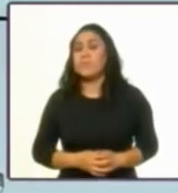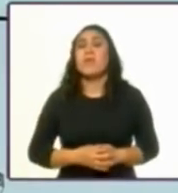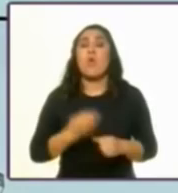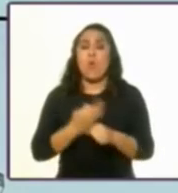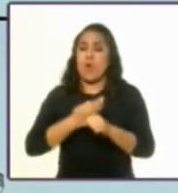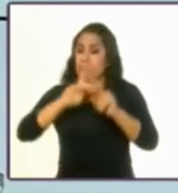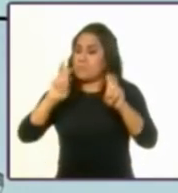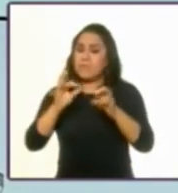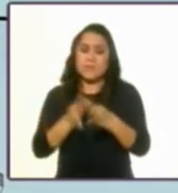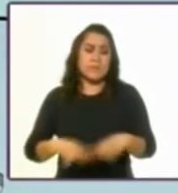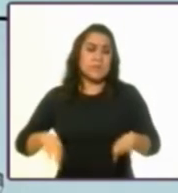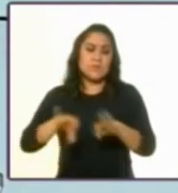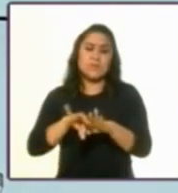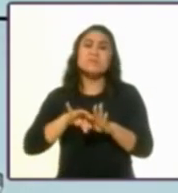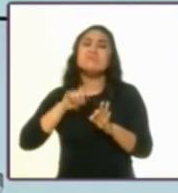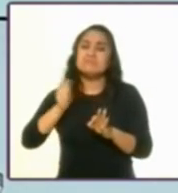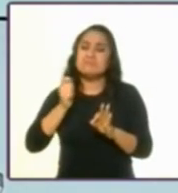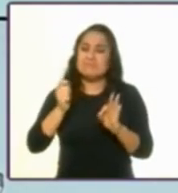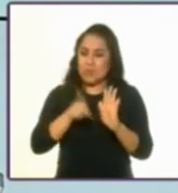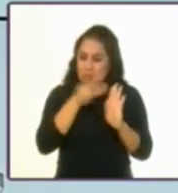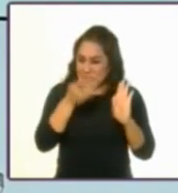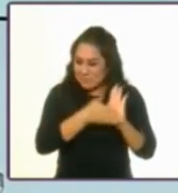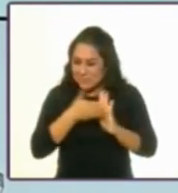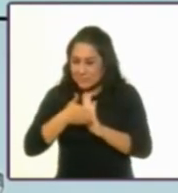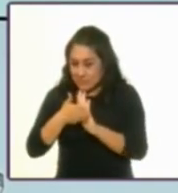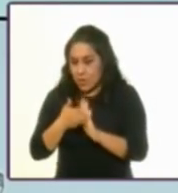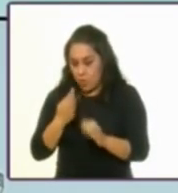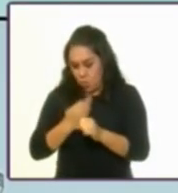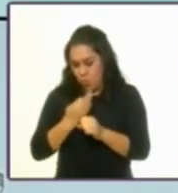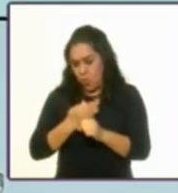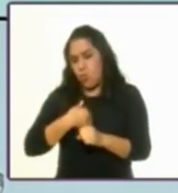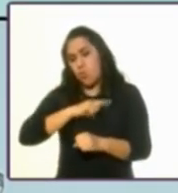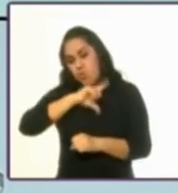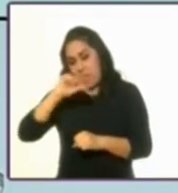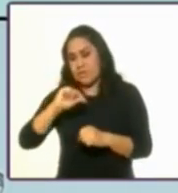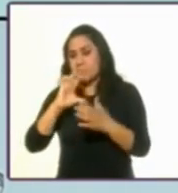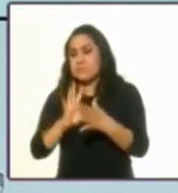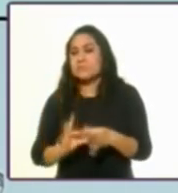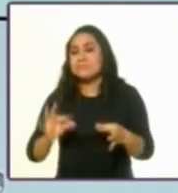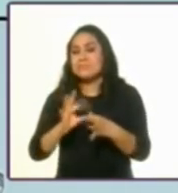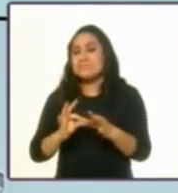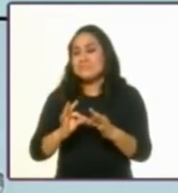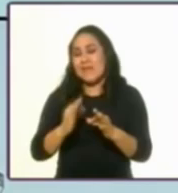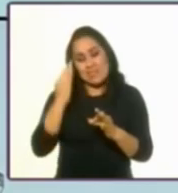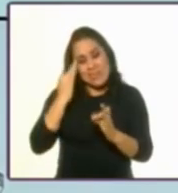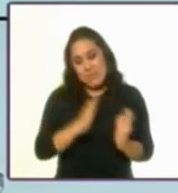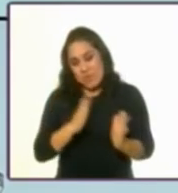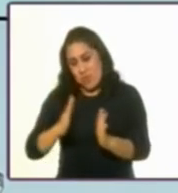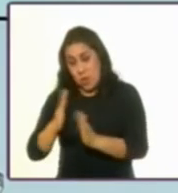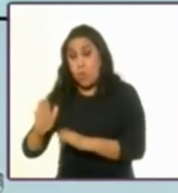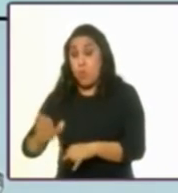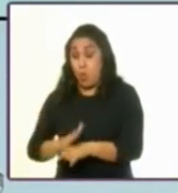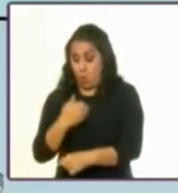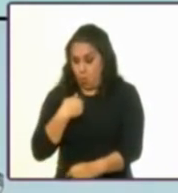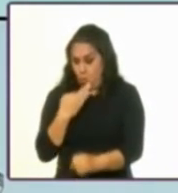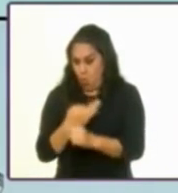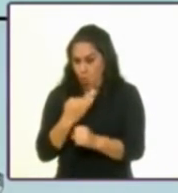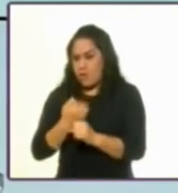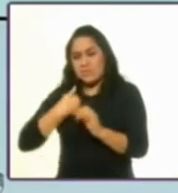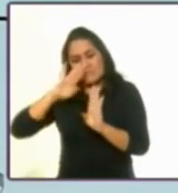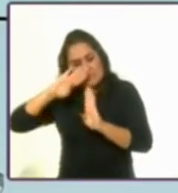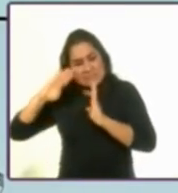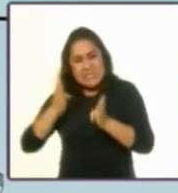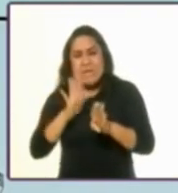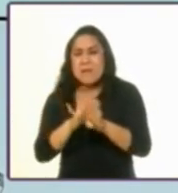tema tan importante la reconstrucción lo voy a tocar en mis siguientes esquemas porque quisiera dedicarle mucho más